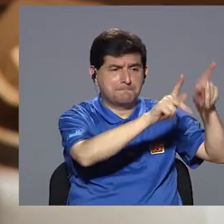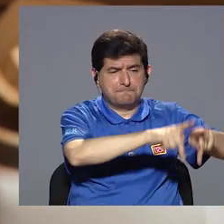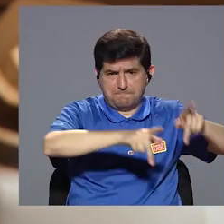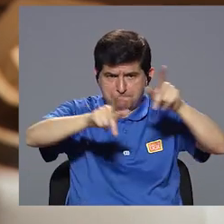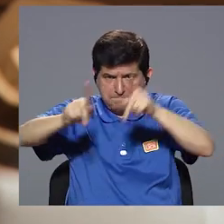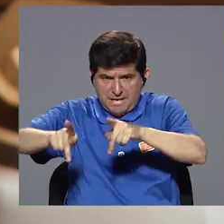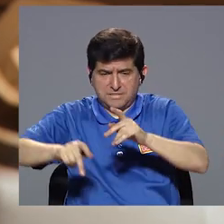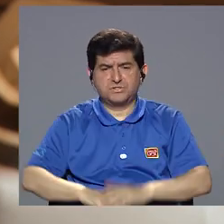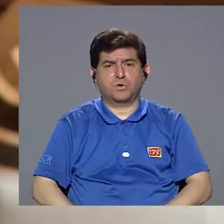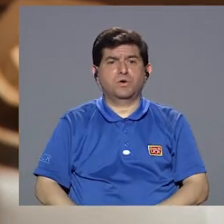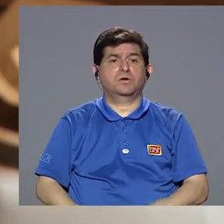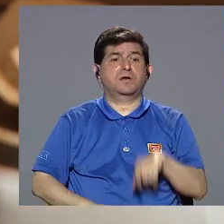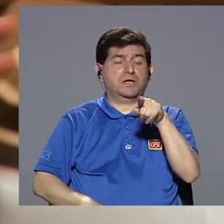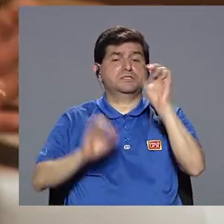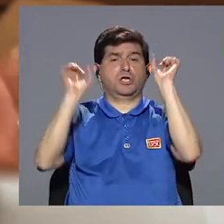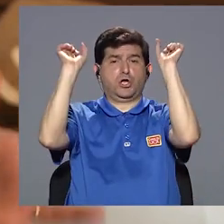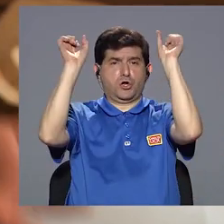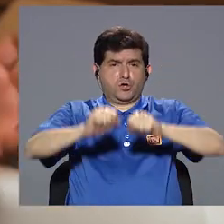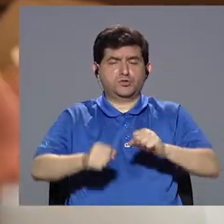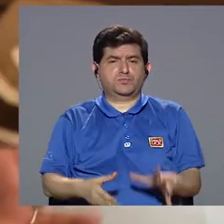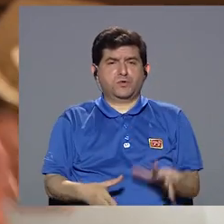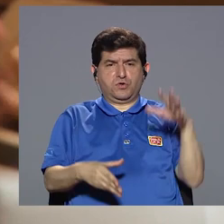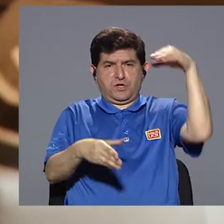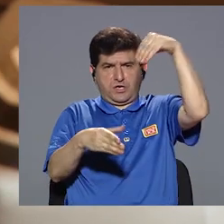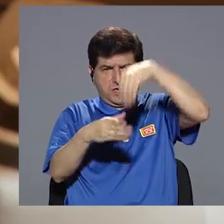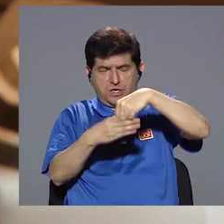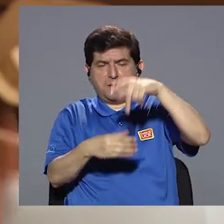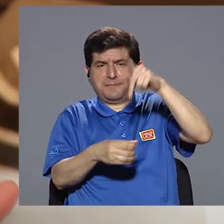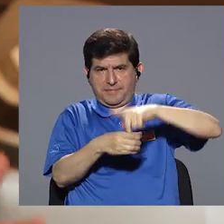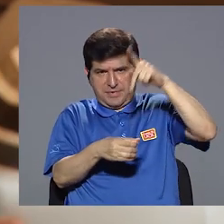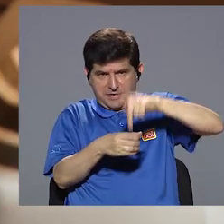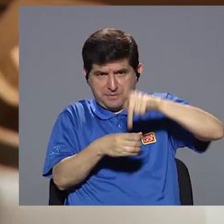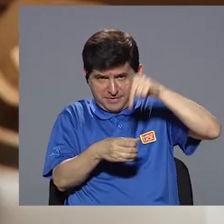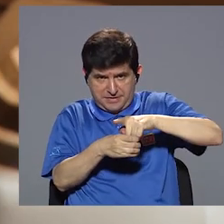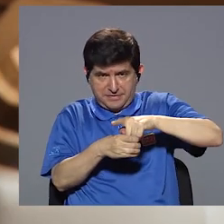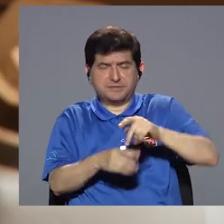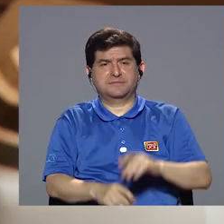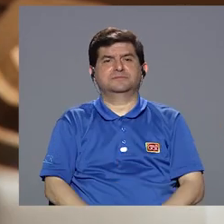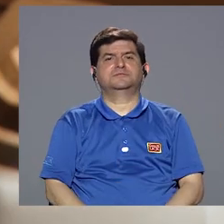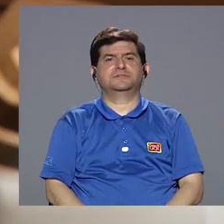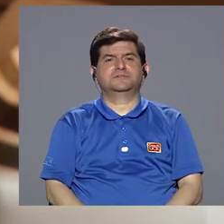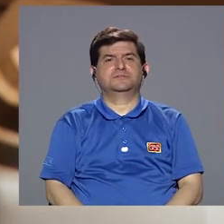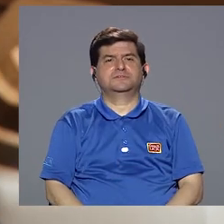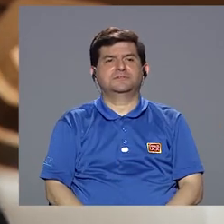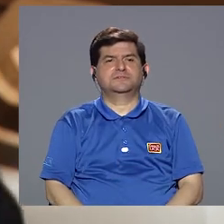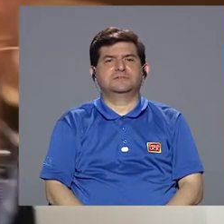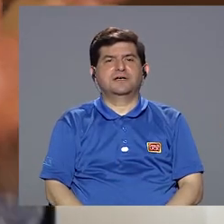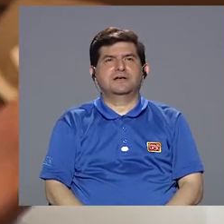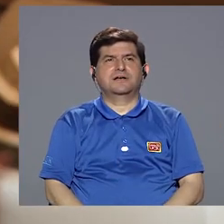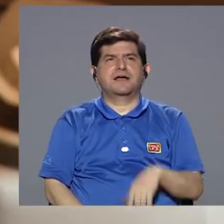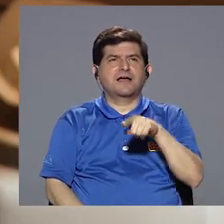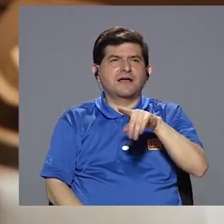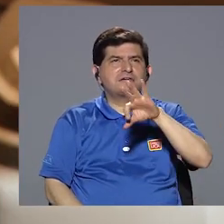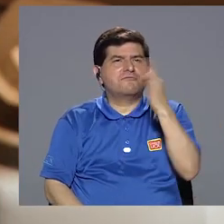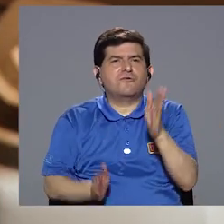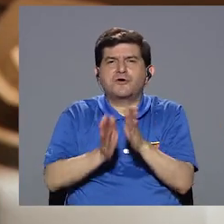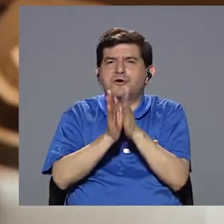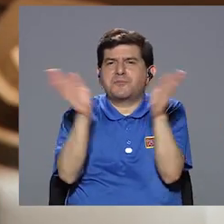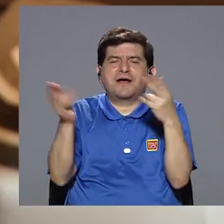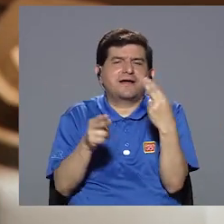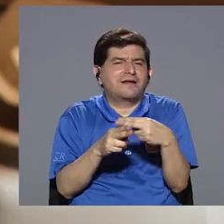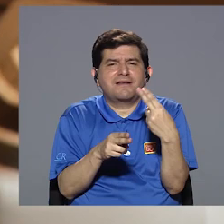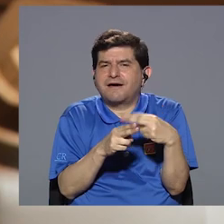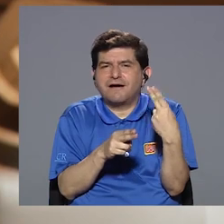las personas puedan ser incluidas ser partícipes de esto que en términos muy generales